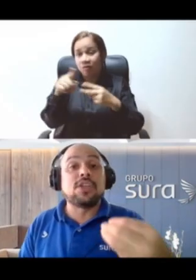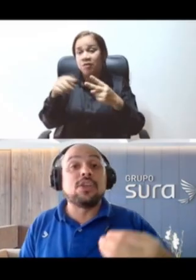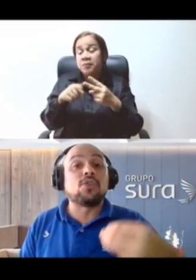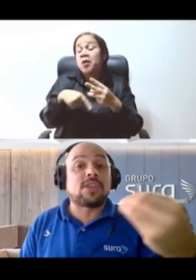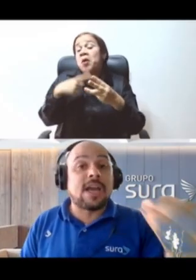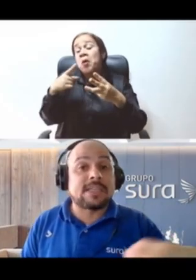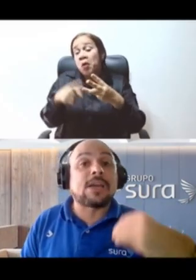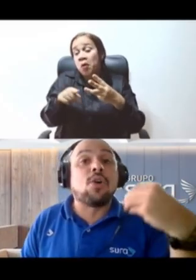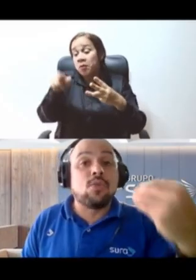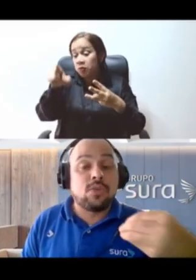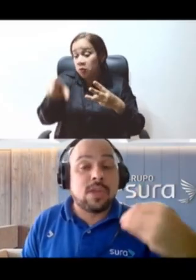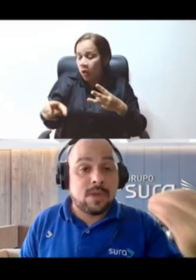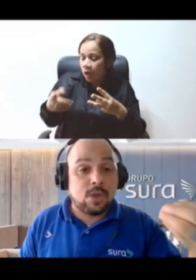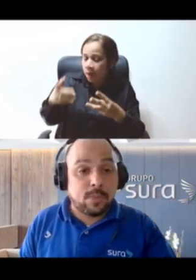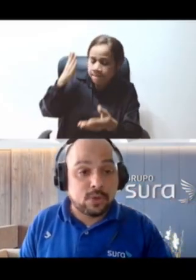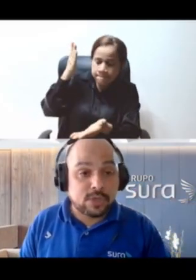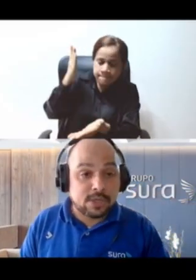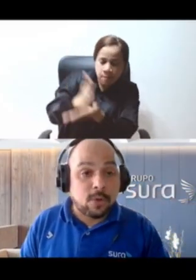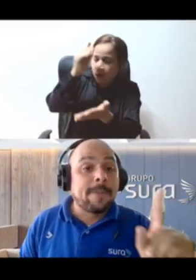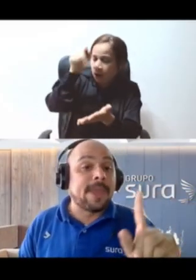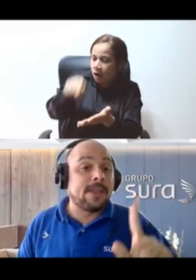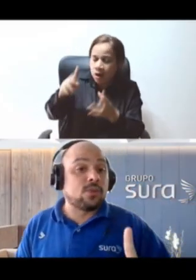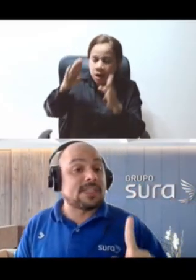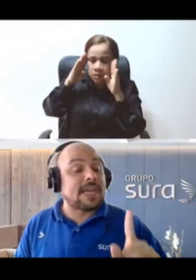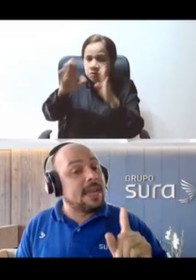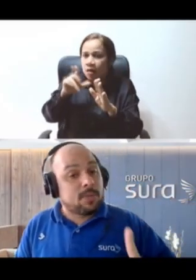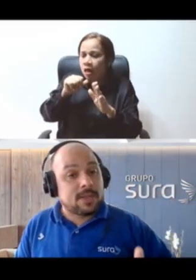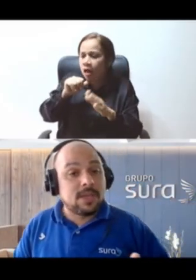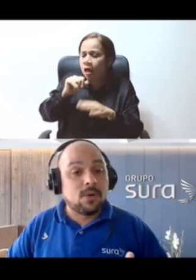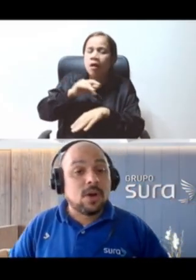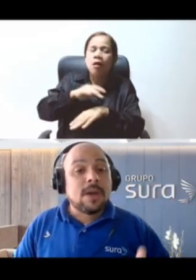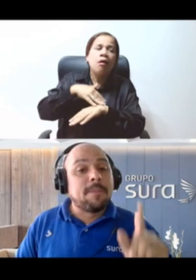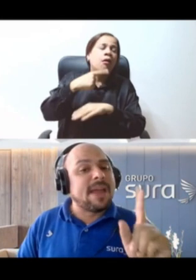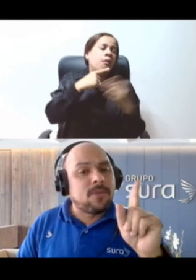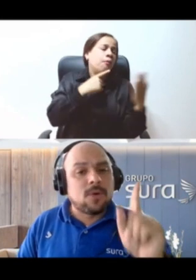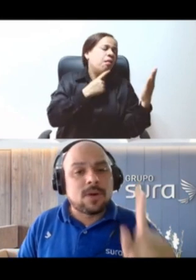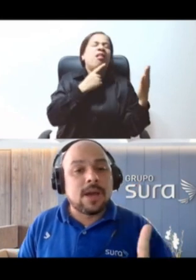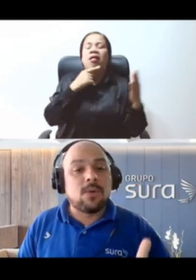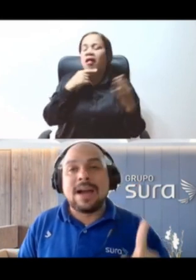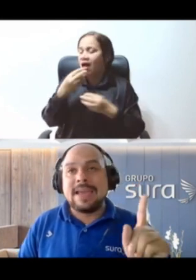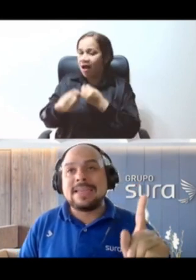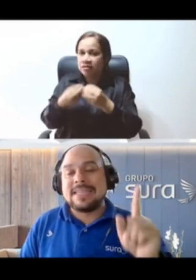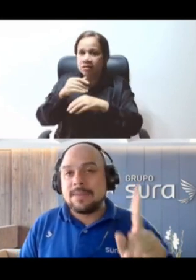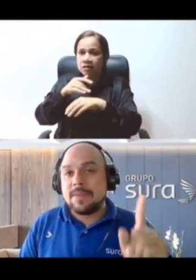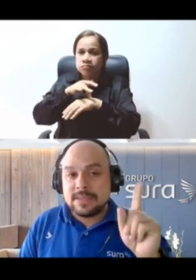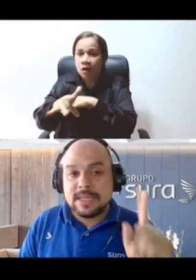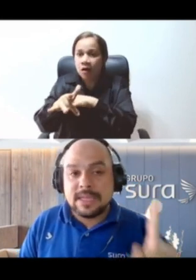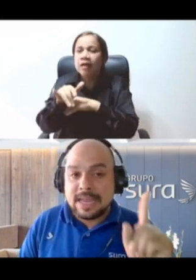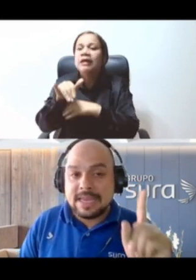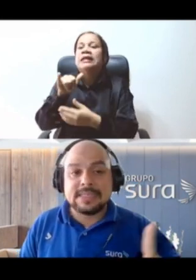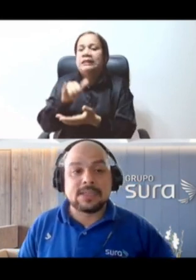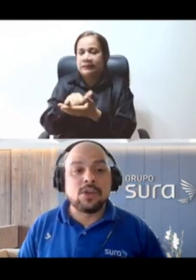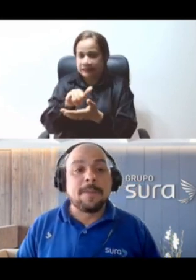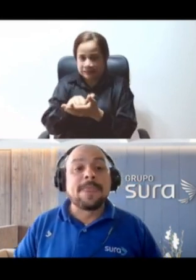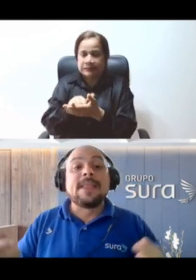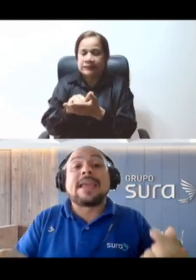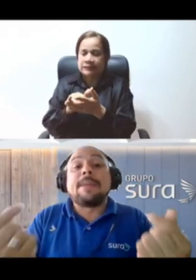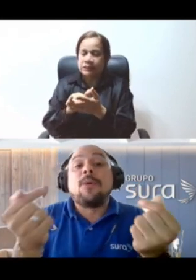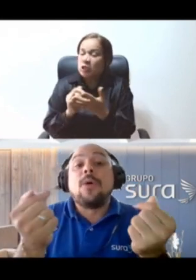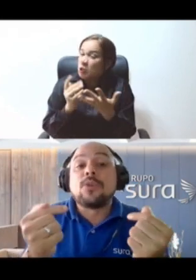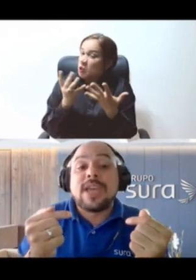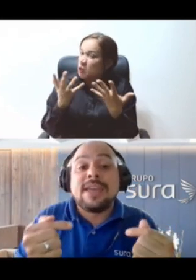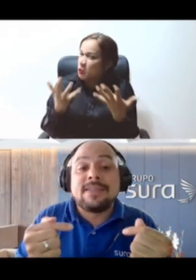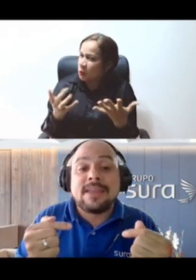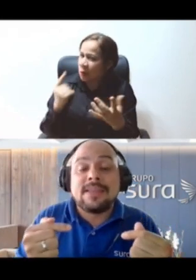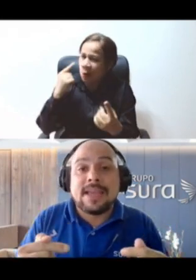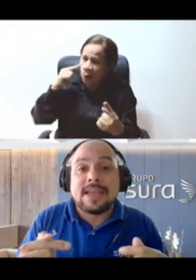un lesionado si no se hace con un debido proceso. Entonces, el objetivo va enfocado a ese tema de legislación,